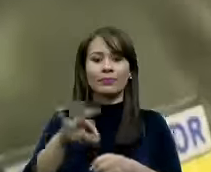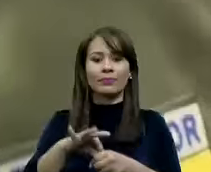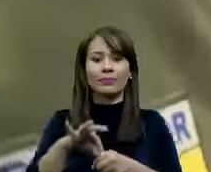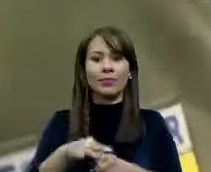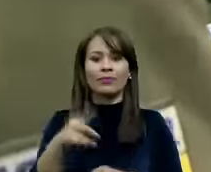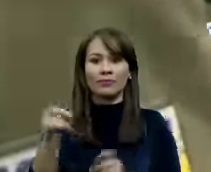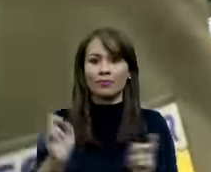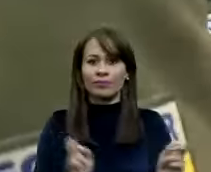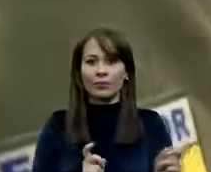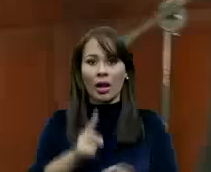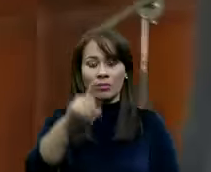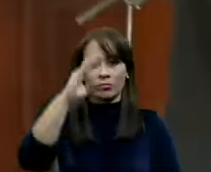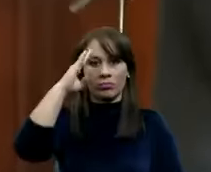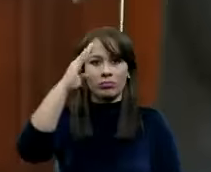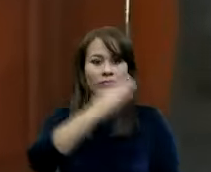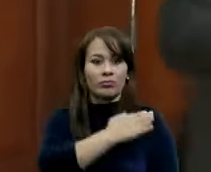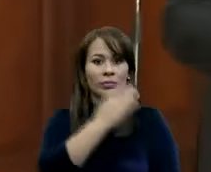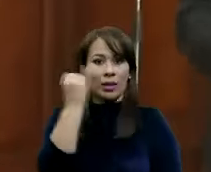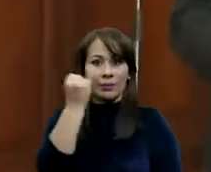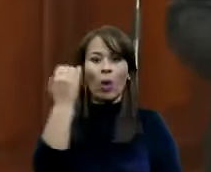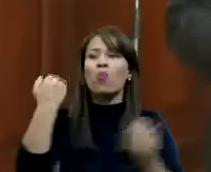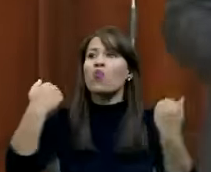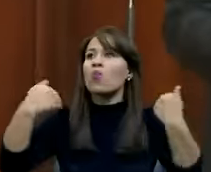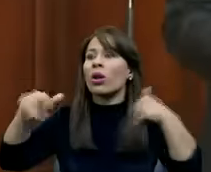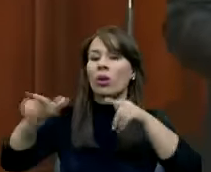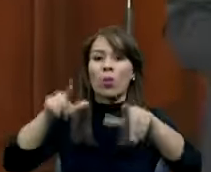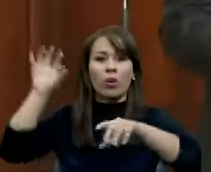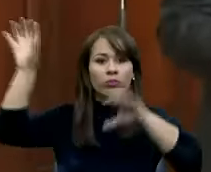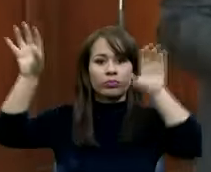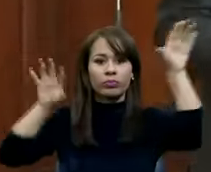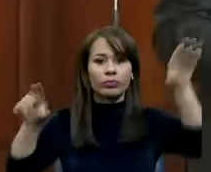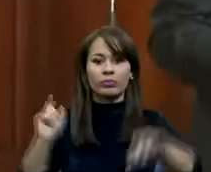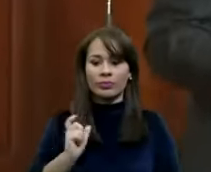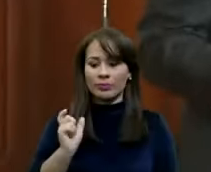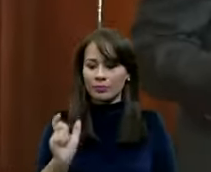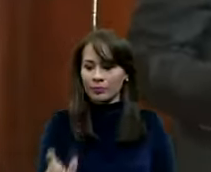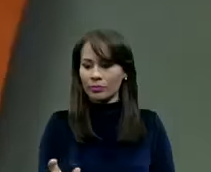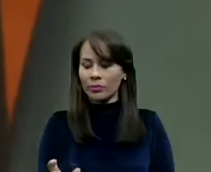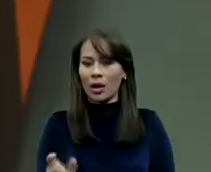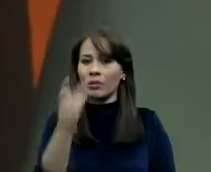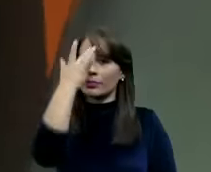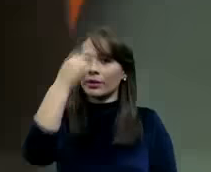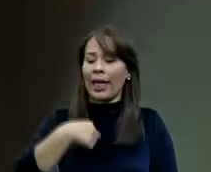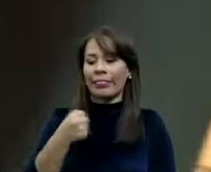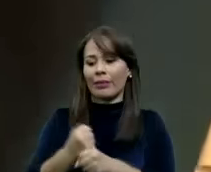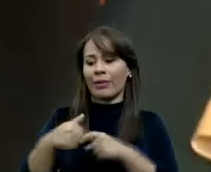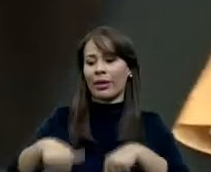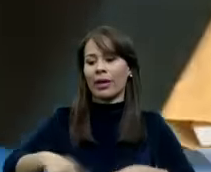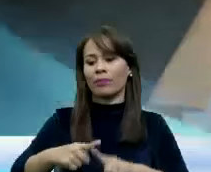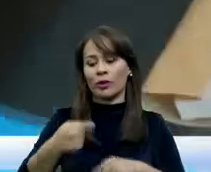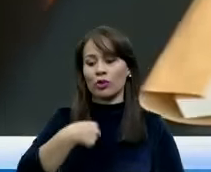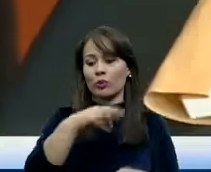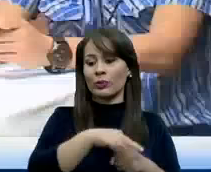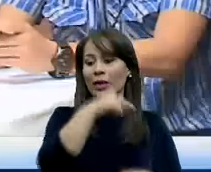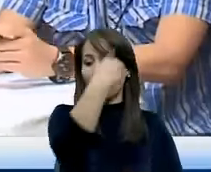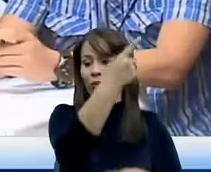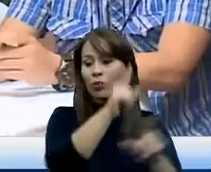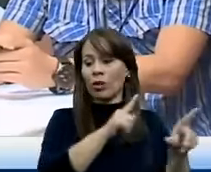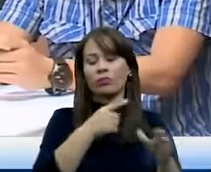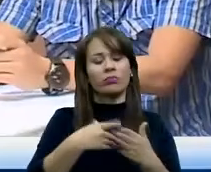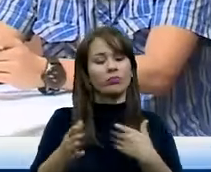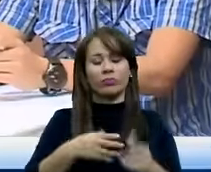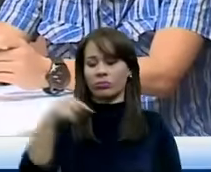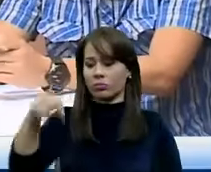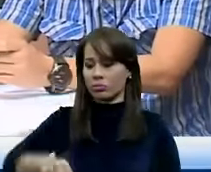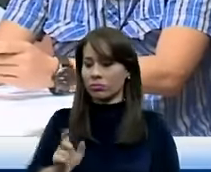Los uniformados podrán sufragar en cualquier junta. El documento para el ejercicio del derecho al voto del personal militar cuenta con